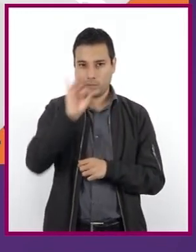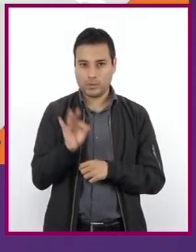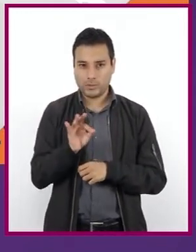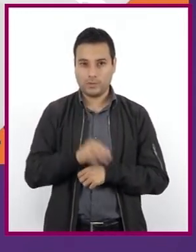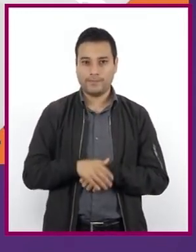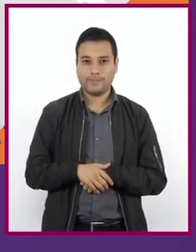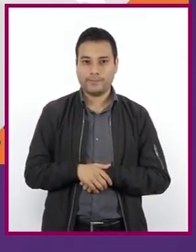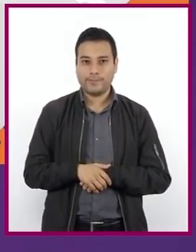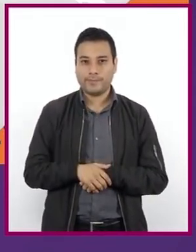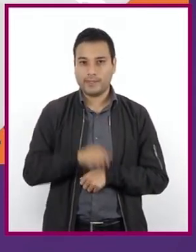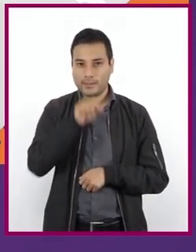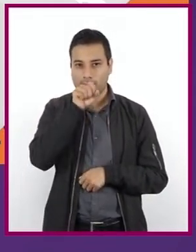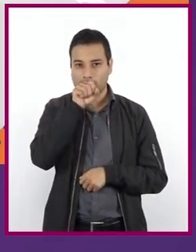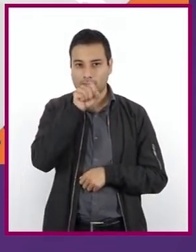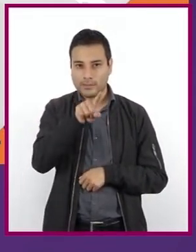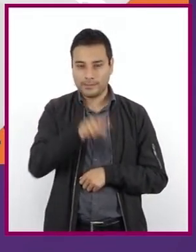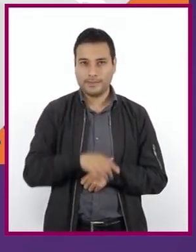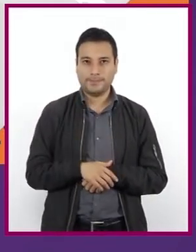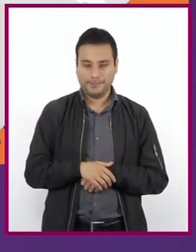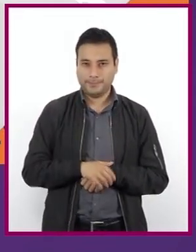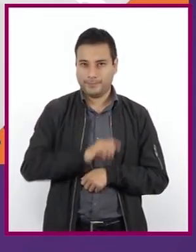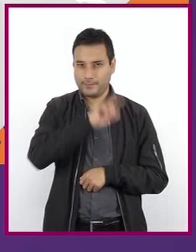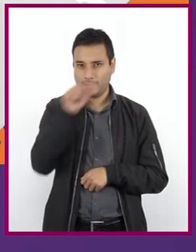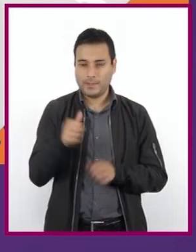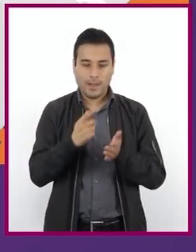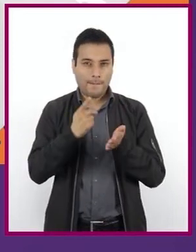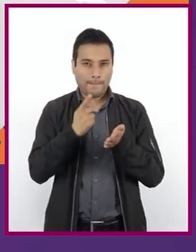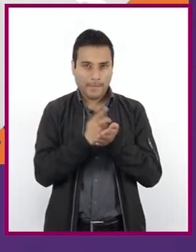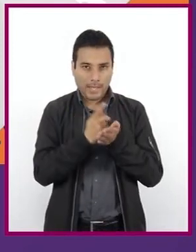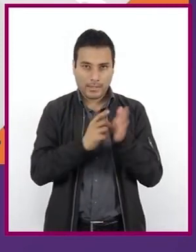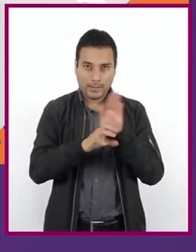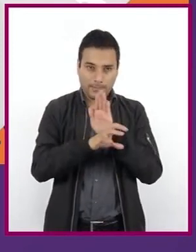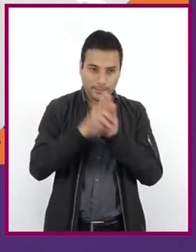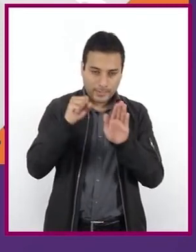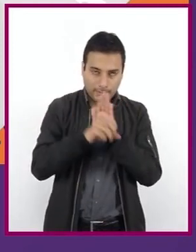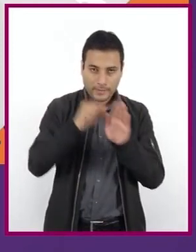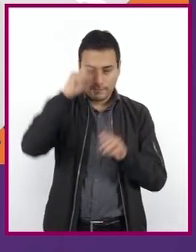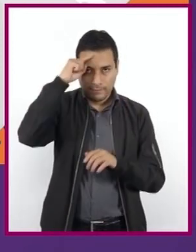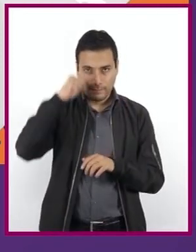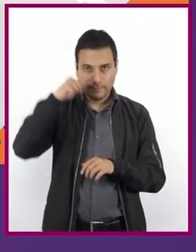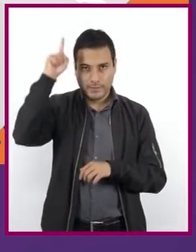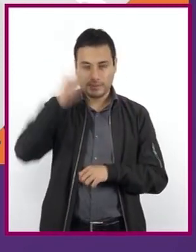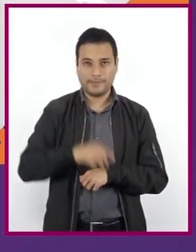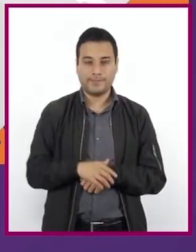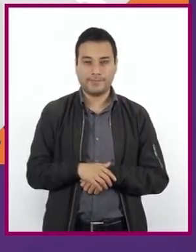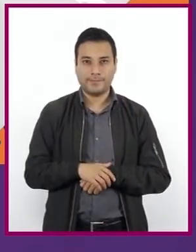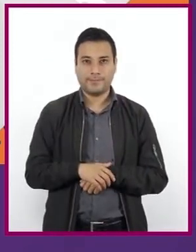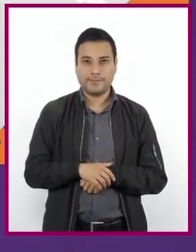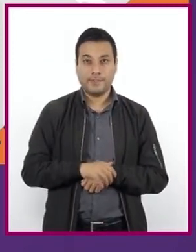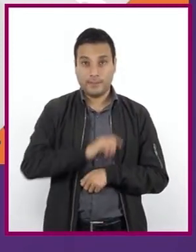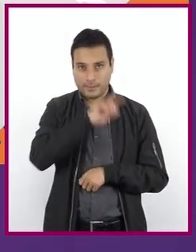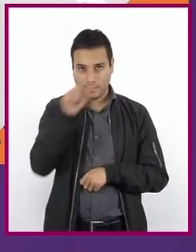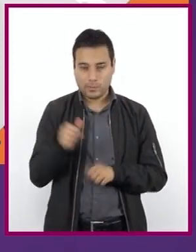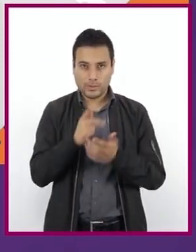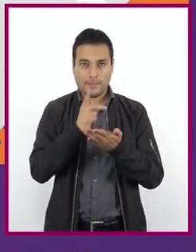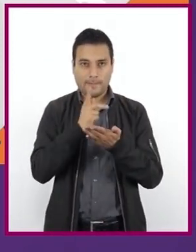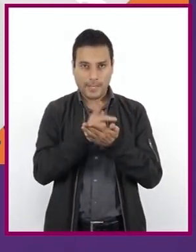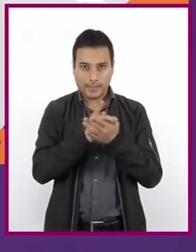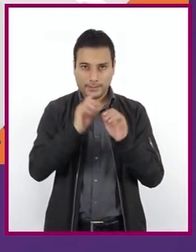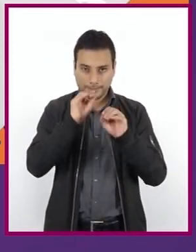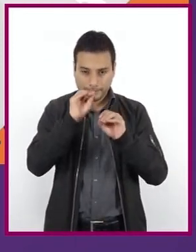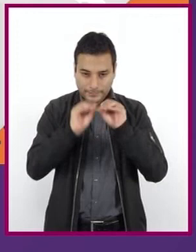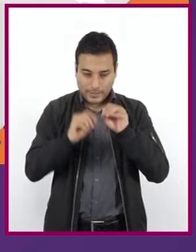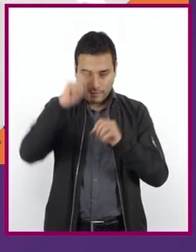plata. Mejor distribución del azogue para la producción de la plata. Organización del gremio de